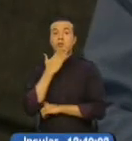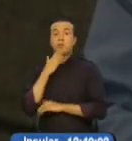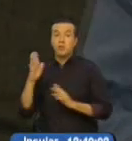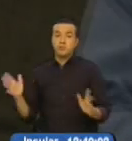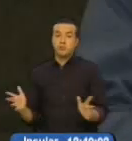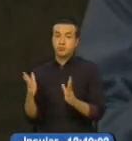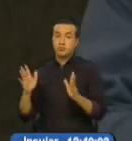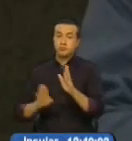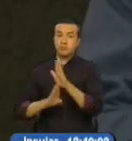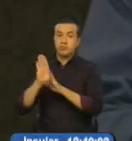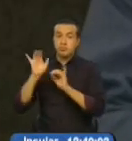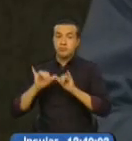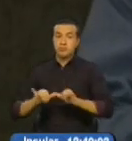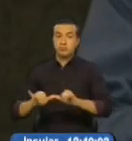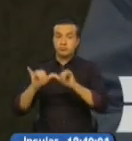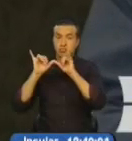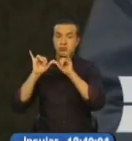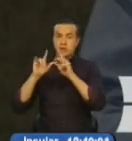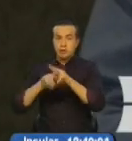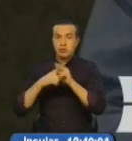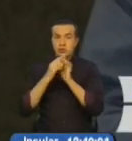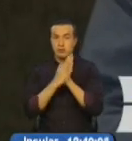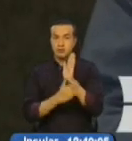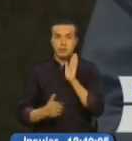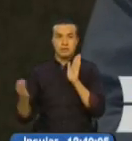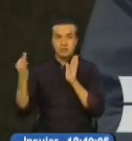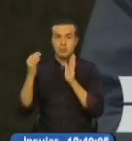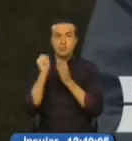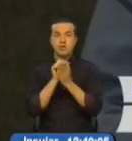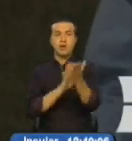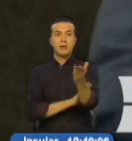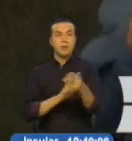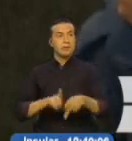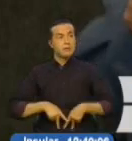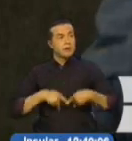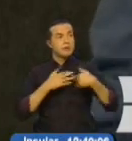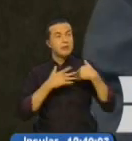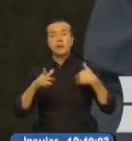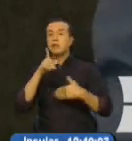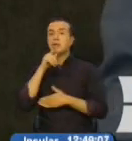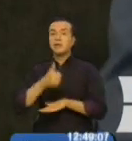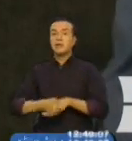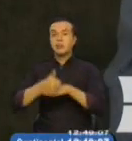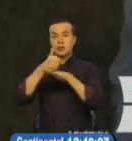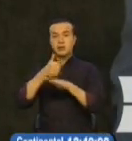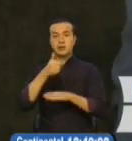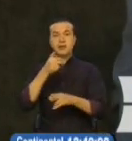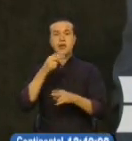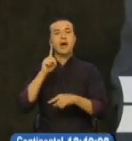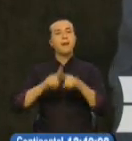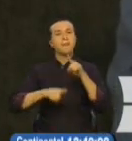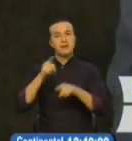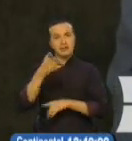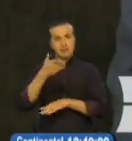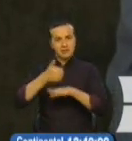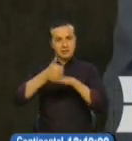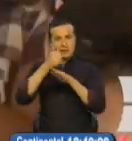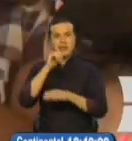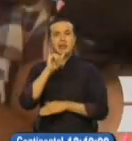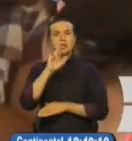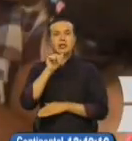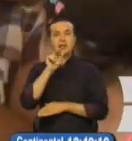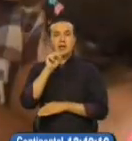salir adelante. Ya va a empezar el programa Toda una Vida, que la va a dirigir nuestra querida amiga Irina